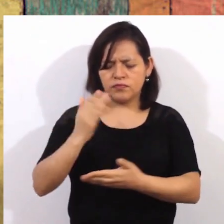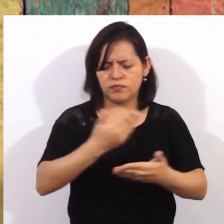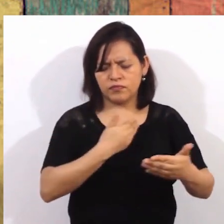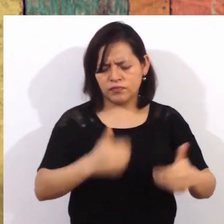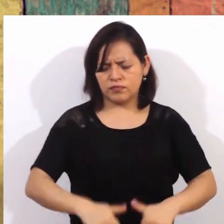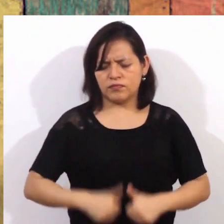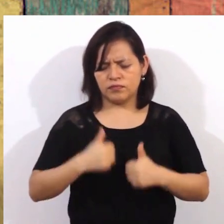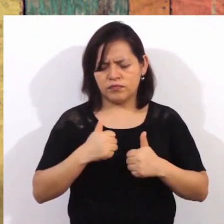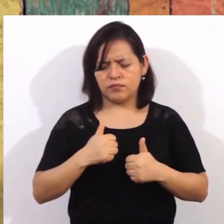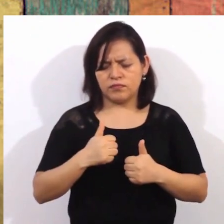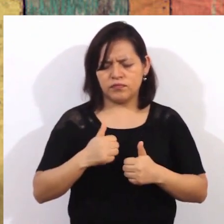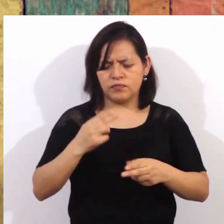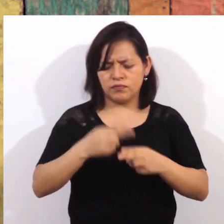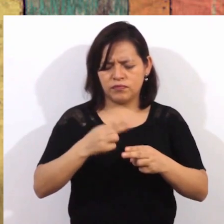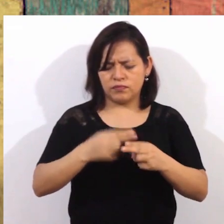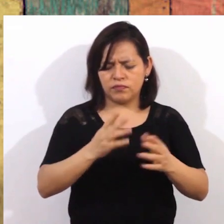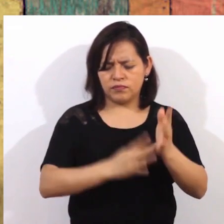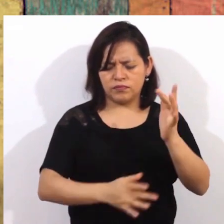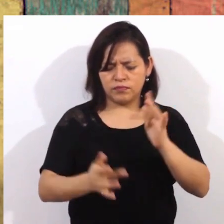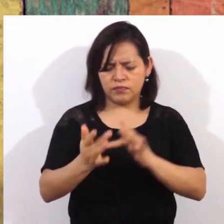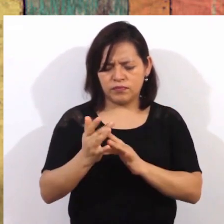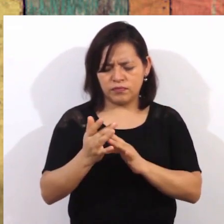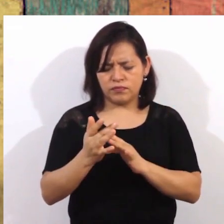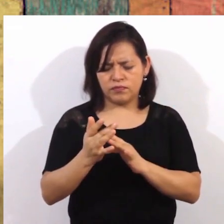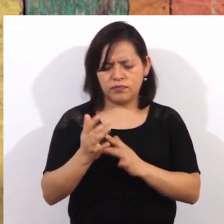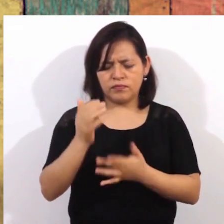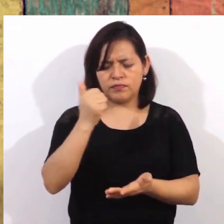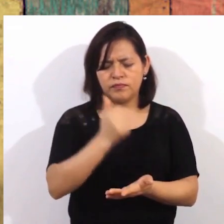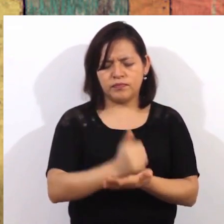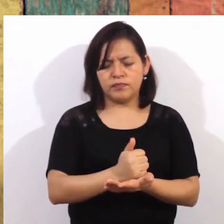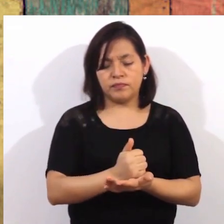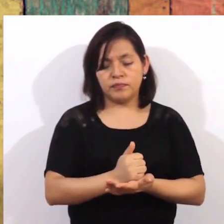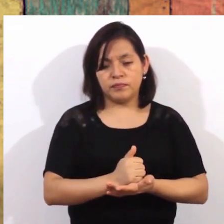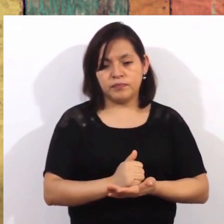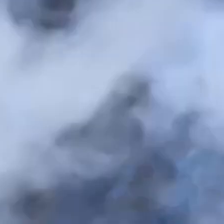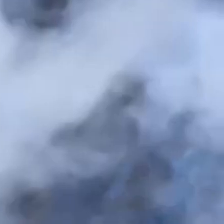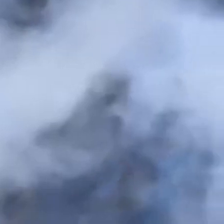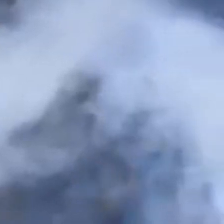vidas, hacia nuestra familia. En el nombre de Jesús, Señor. Amén.